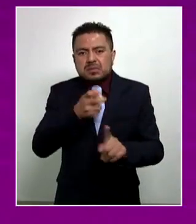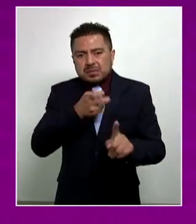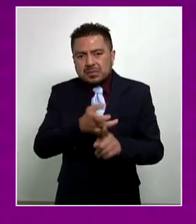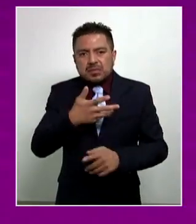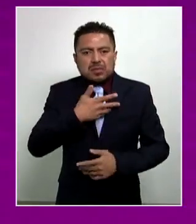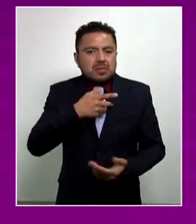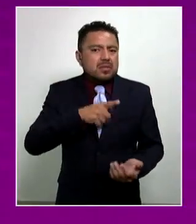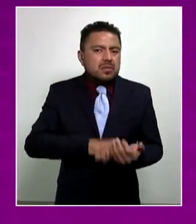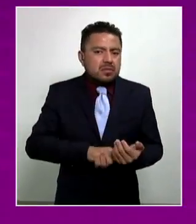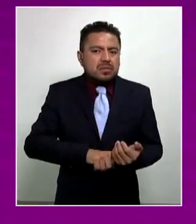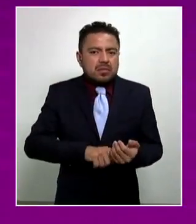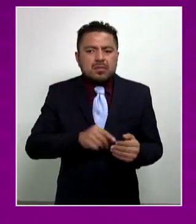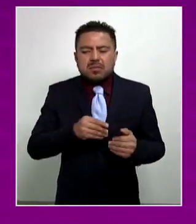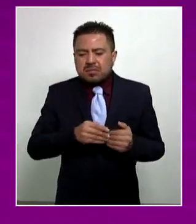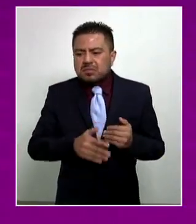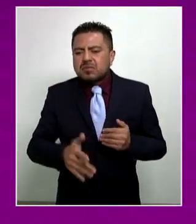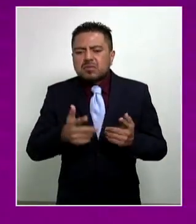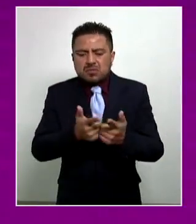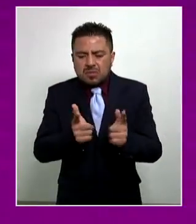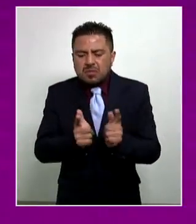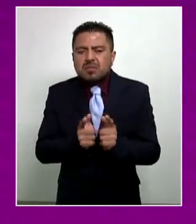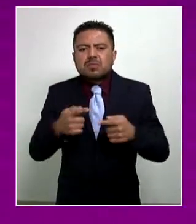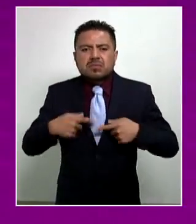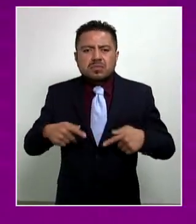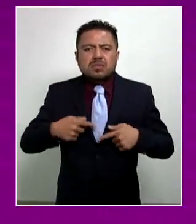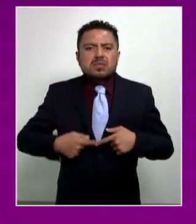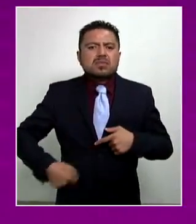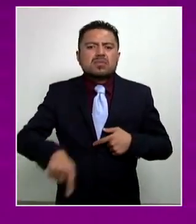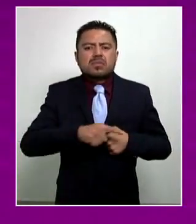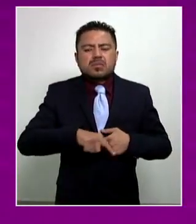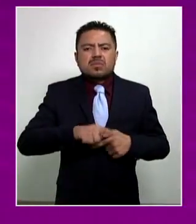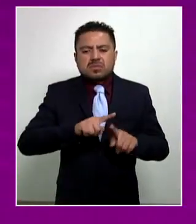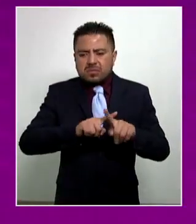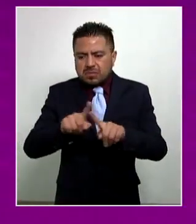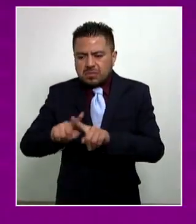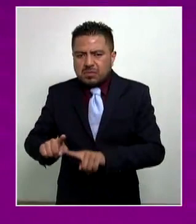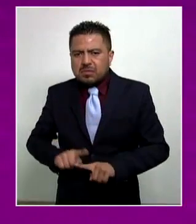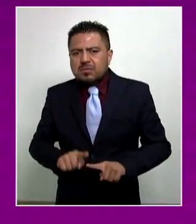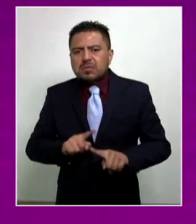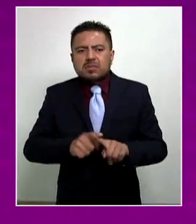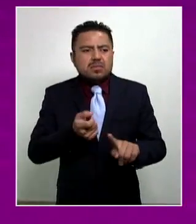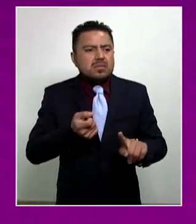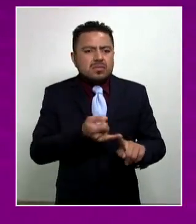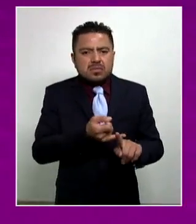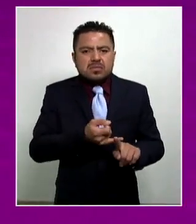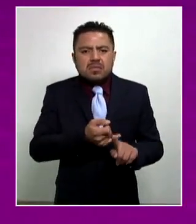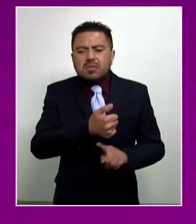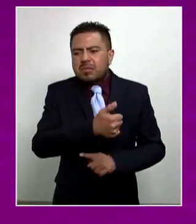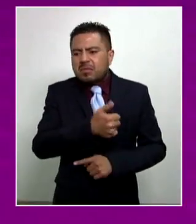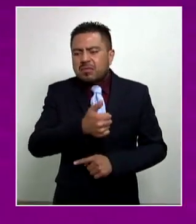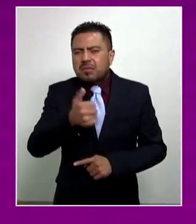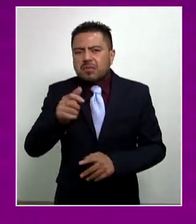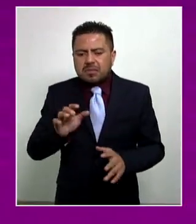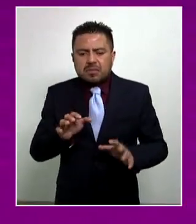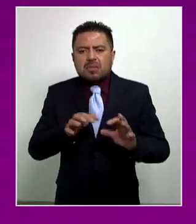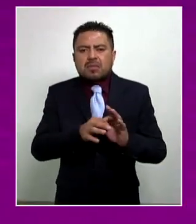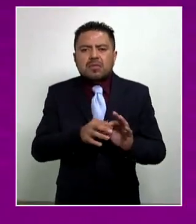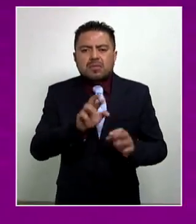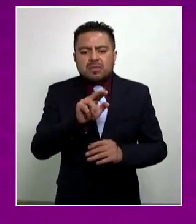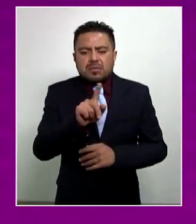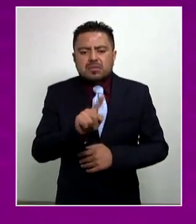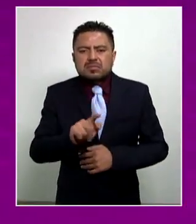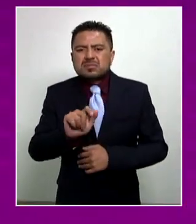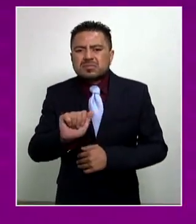sostienen que existen las razas, que las personas, por lo distintos que somos uno de otros, pertenecemos a